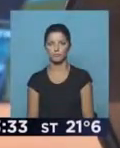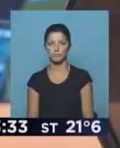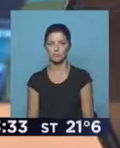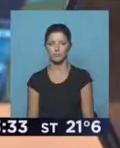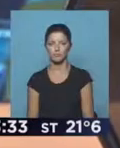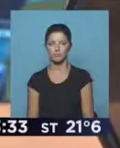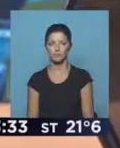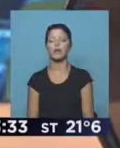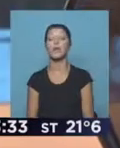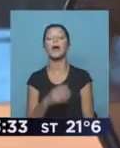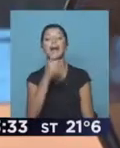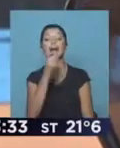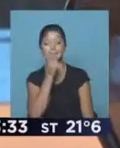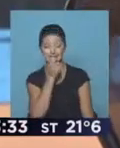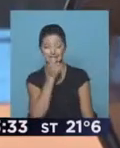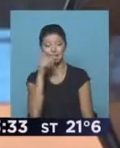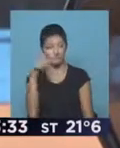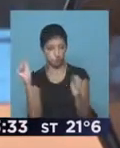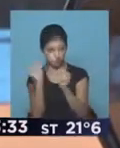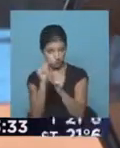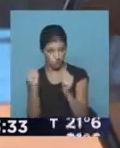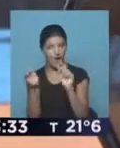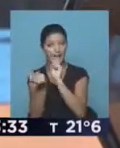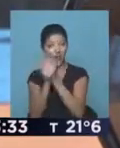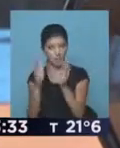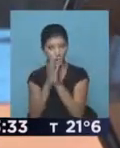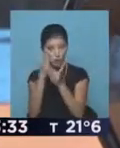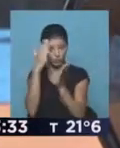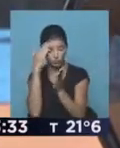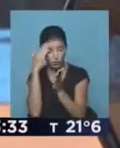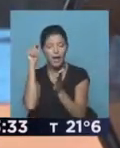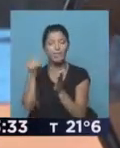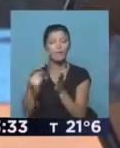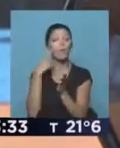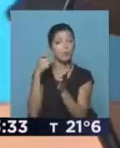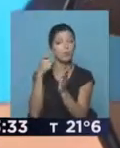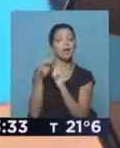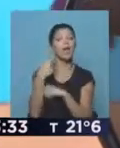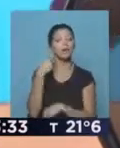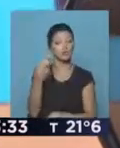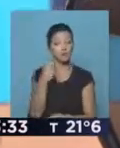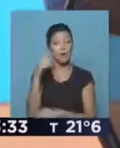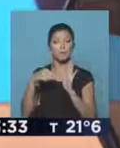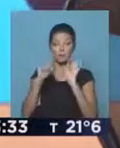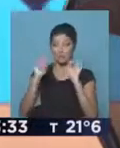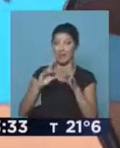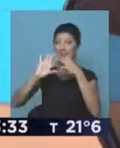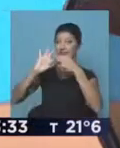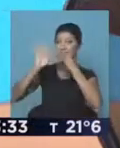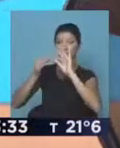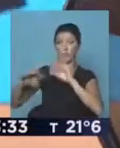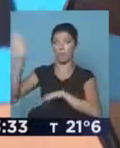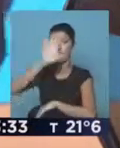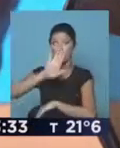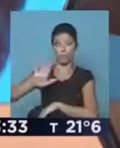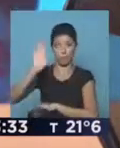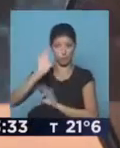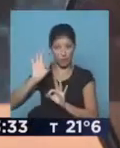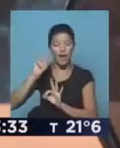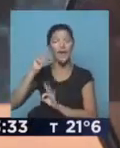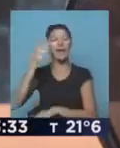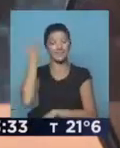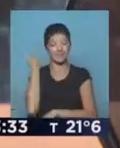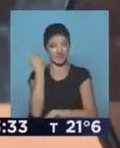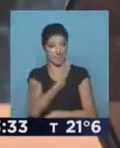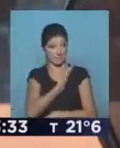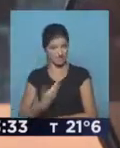De ganar la propuesta de Erdoğan, no solo los cambios se verían en Turquía, sino seguramente en Europa. Mencionaba recién el propio Erdoğan